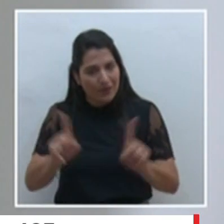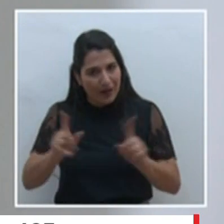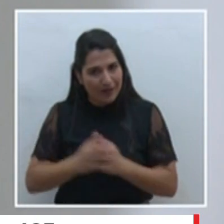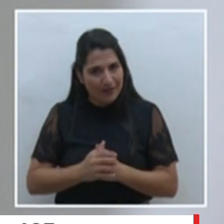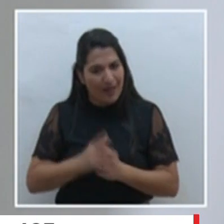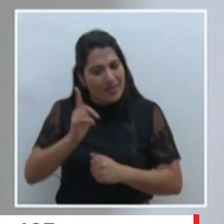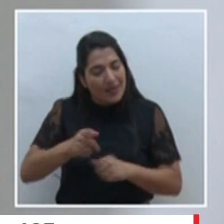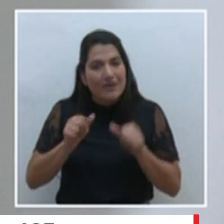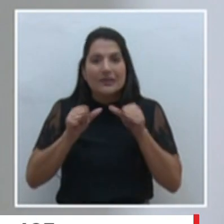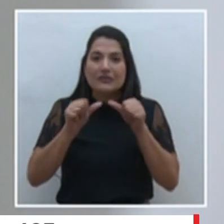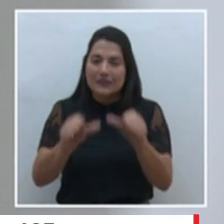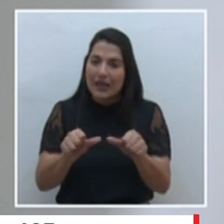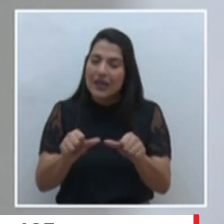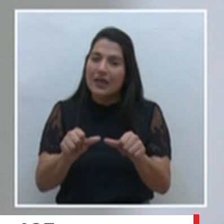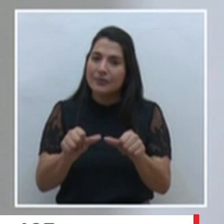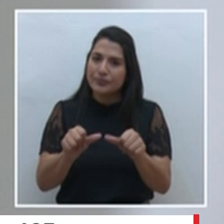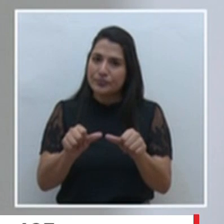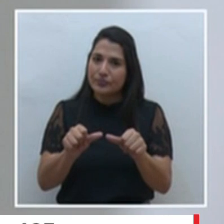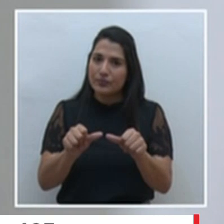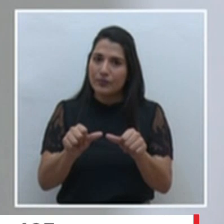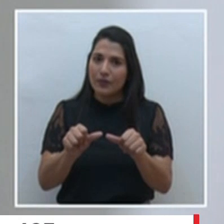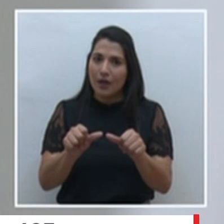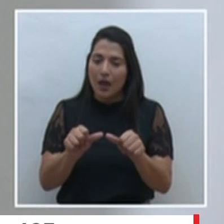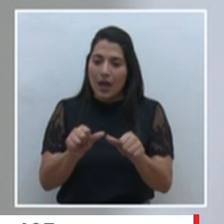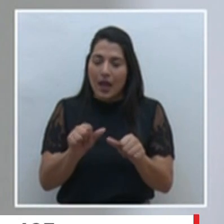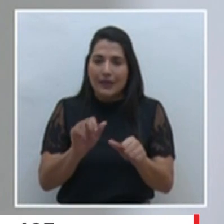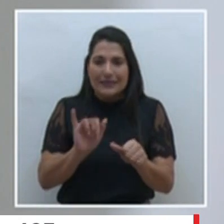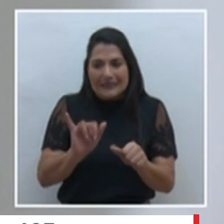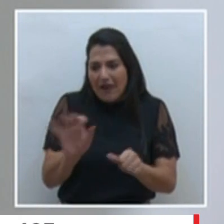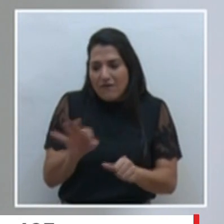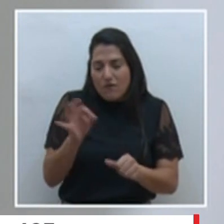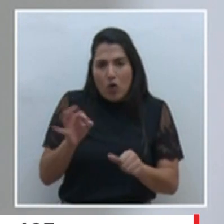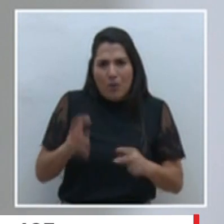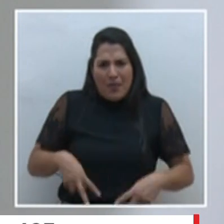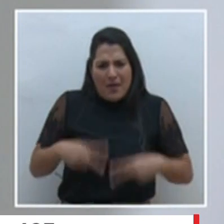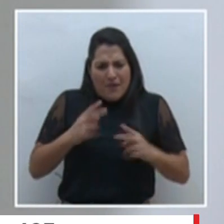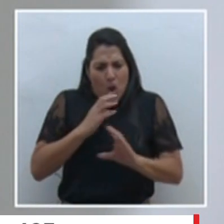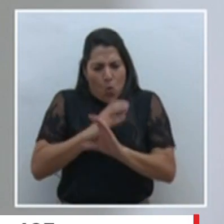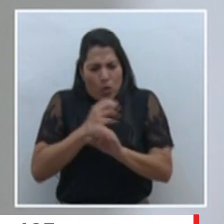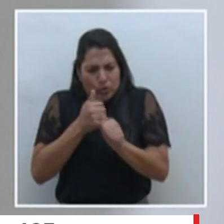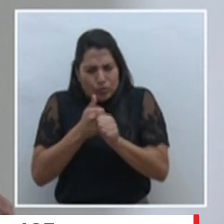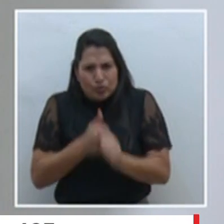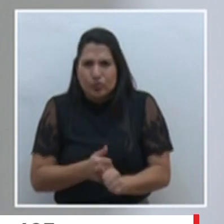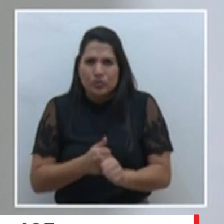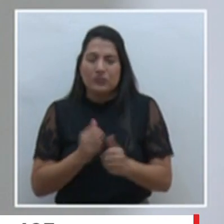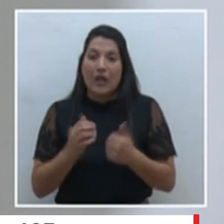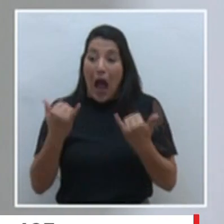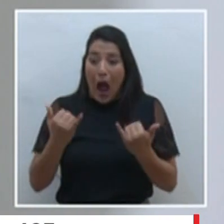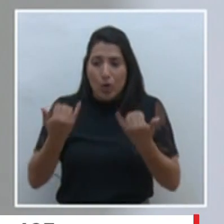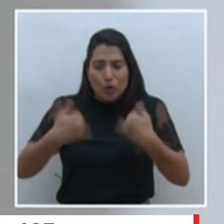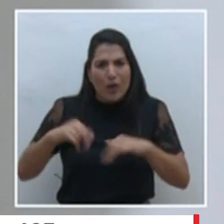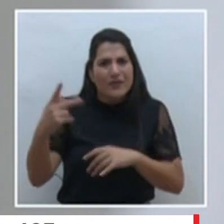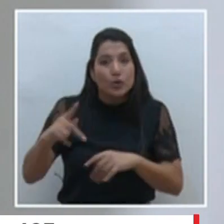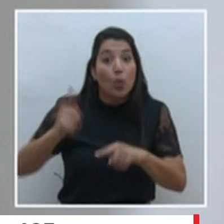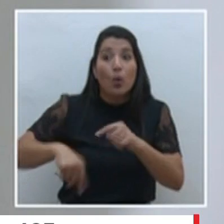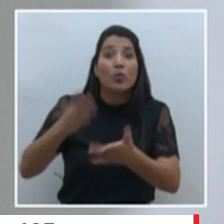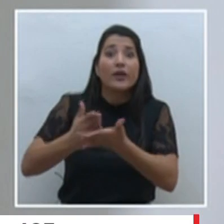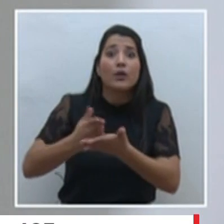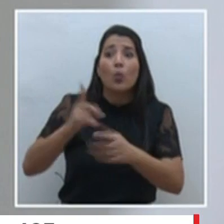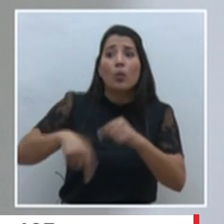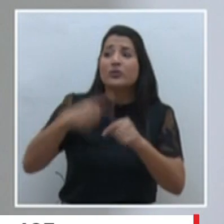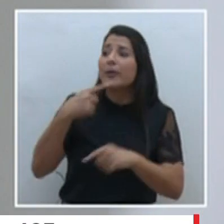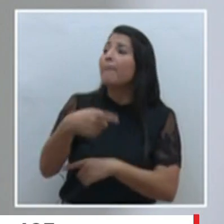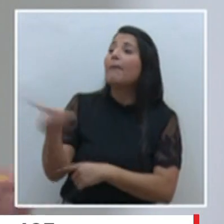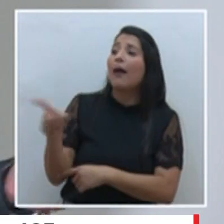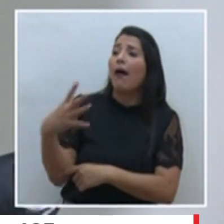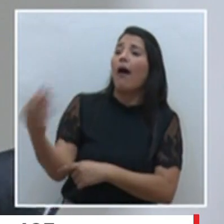en esta forma pues adaptada de vivir en medio de una amenaza biológica, que no es que la podemos detener, no le podemos decir váyase, no le